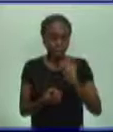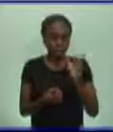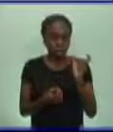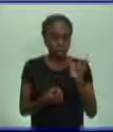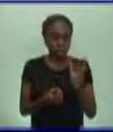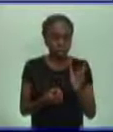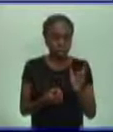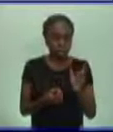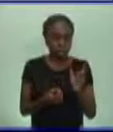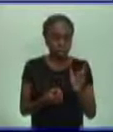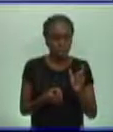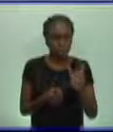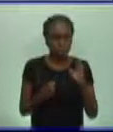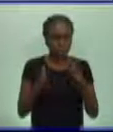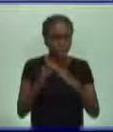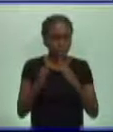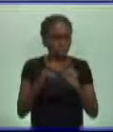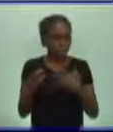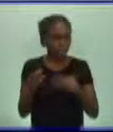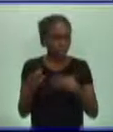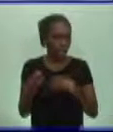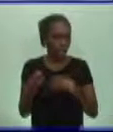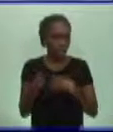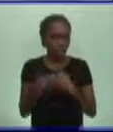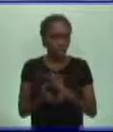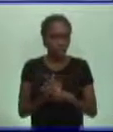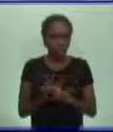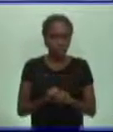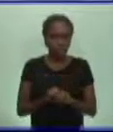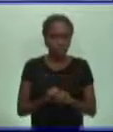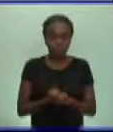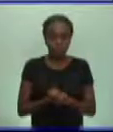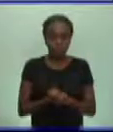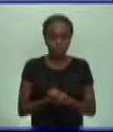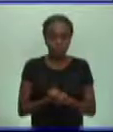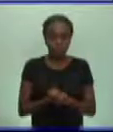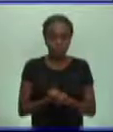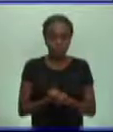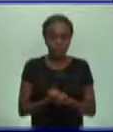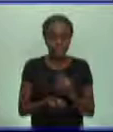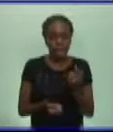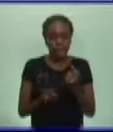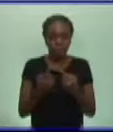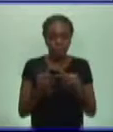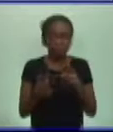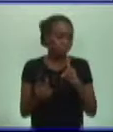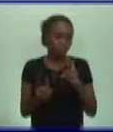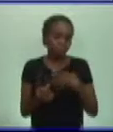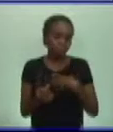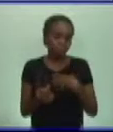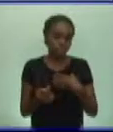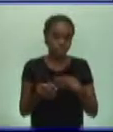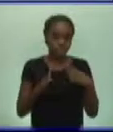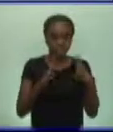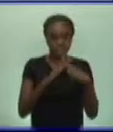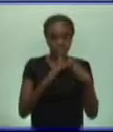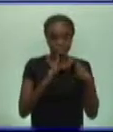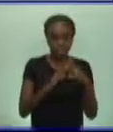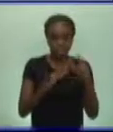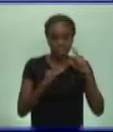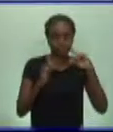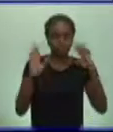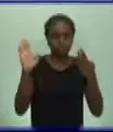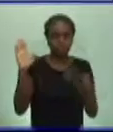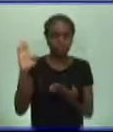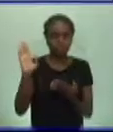pudieron ir a las casitas. Ah, bueno, seguro que se quedaron sin casita la palabra